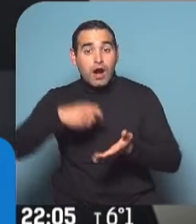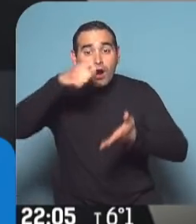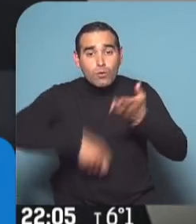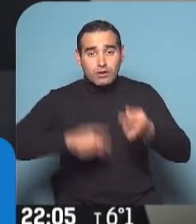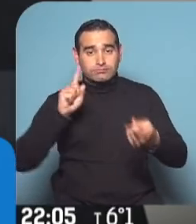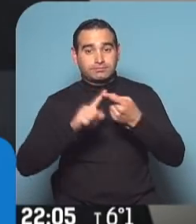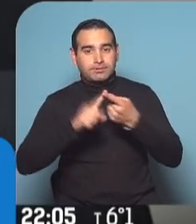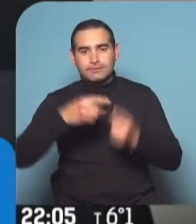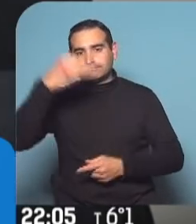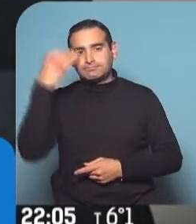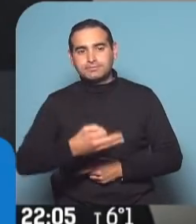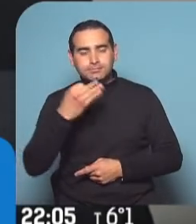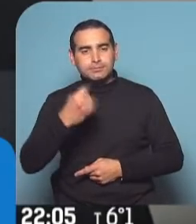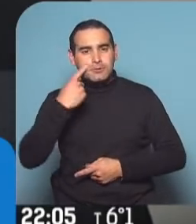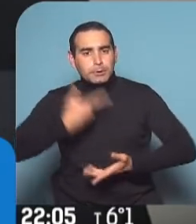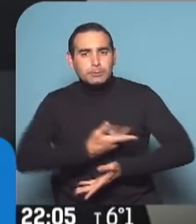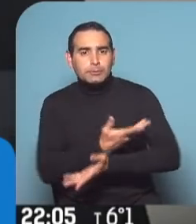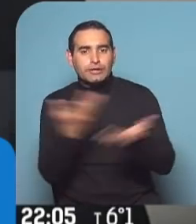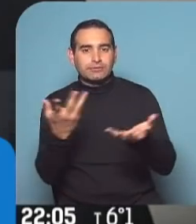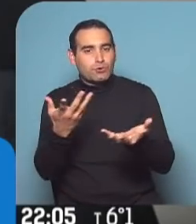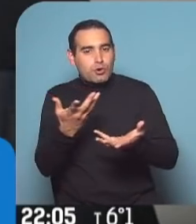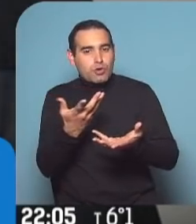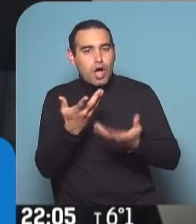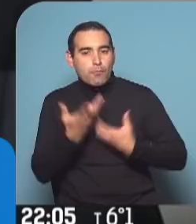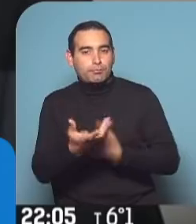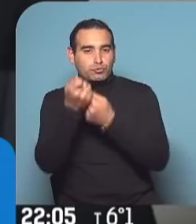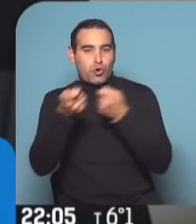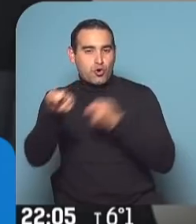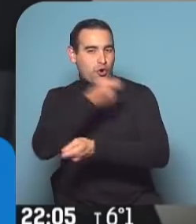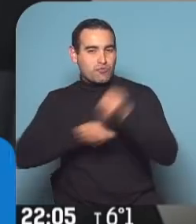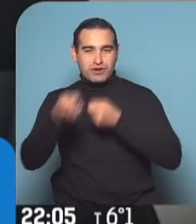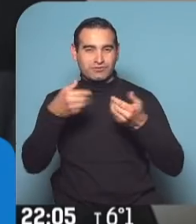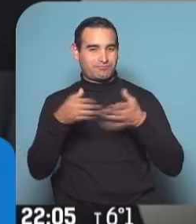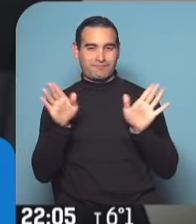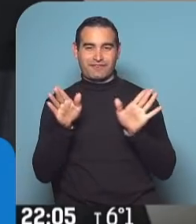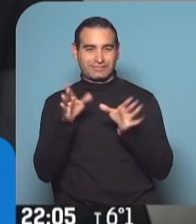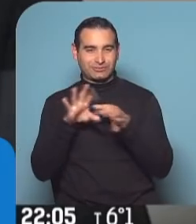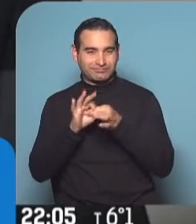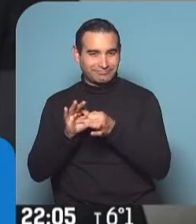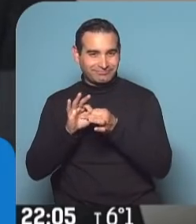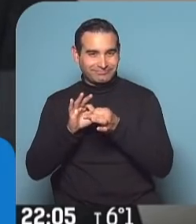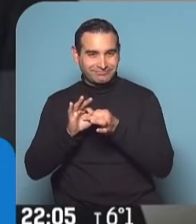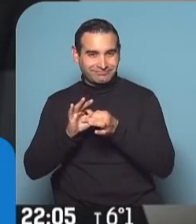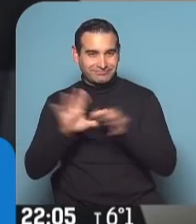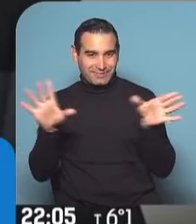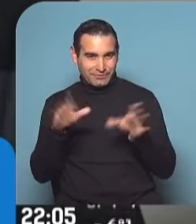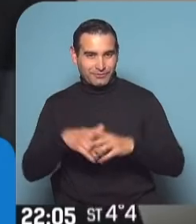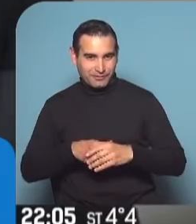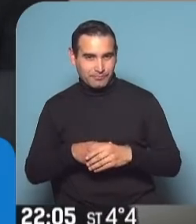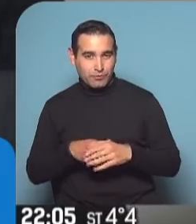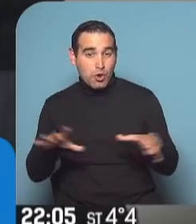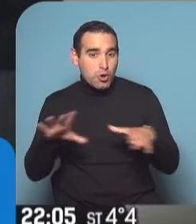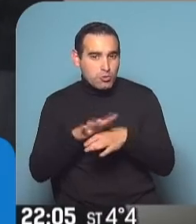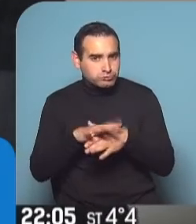deal is a real message in support of open, fair,